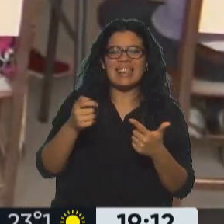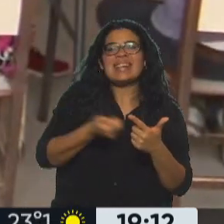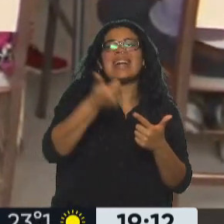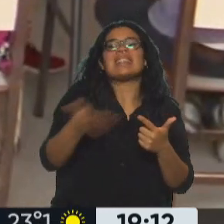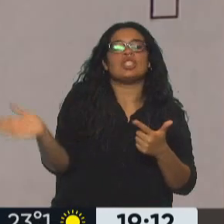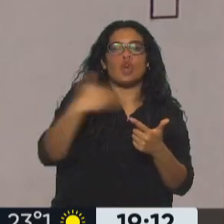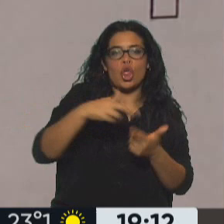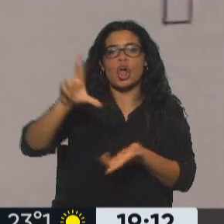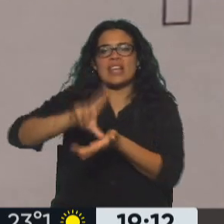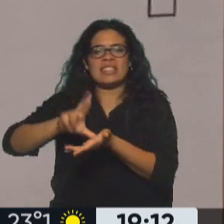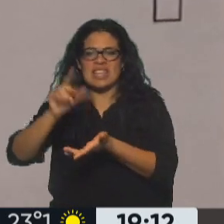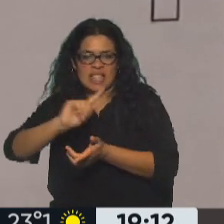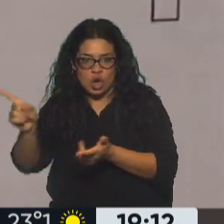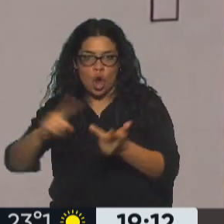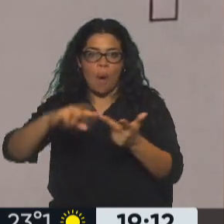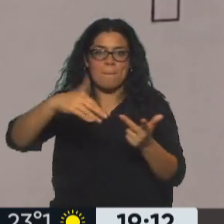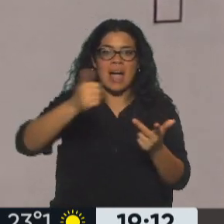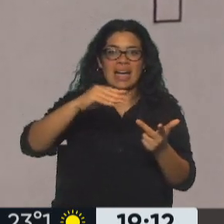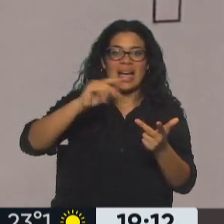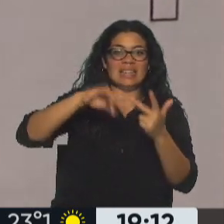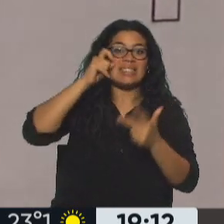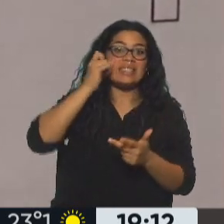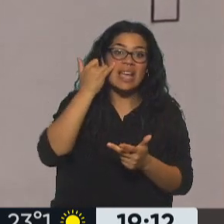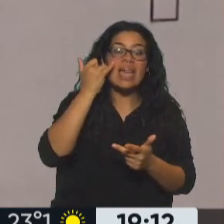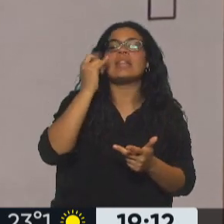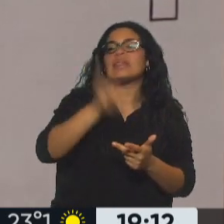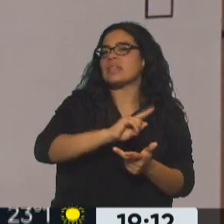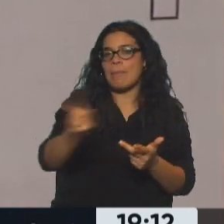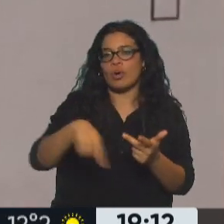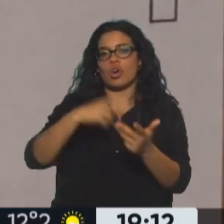Resistencia, Macallé y en Quitilipi.